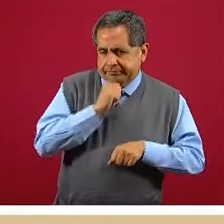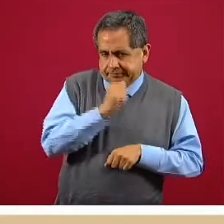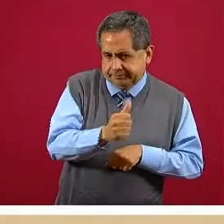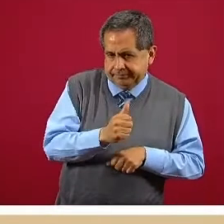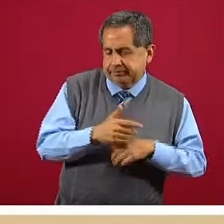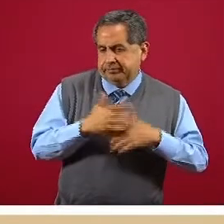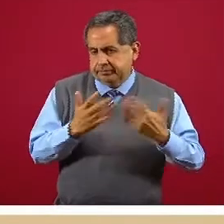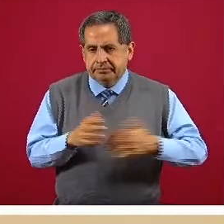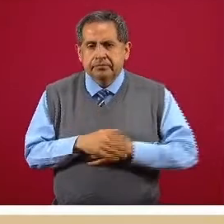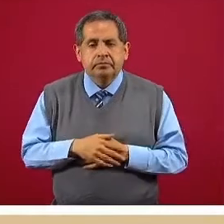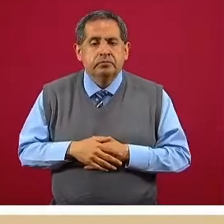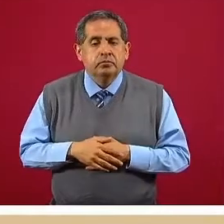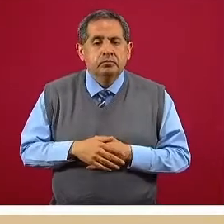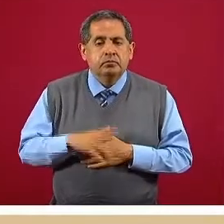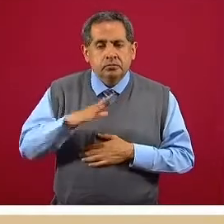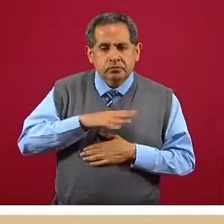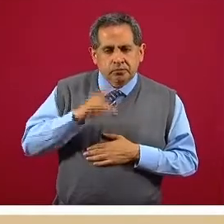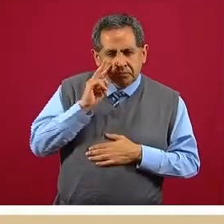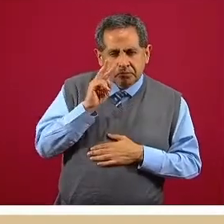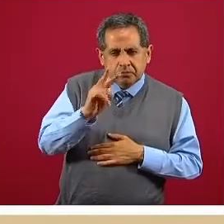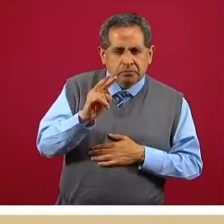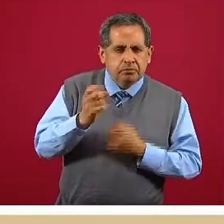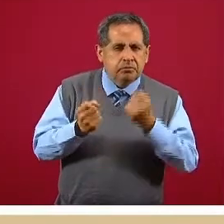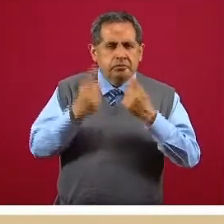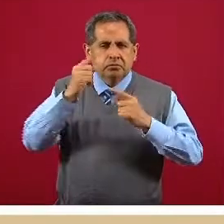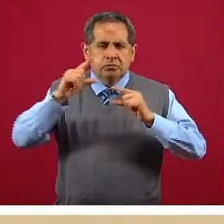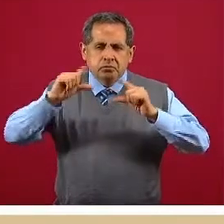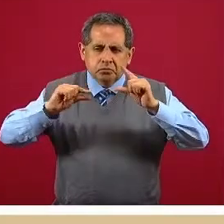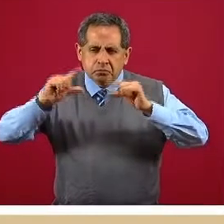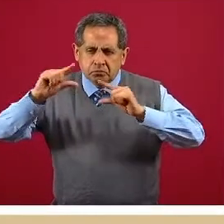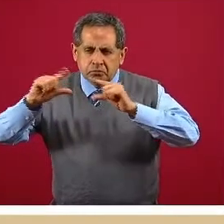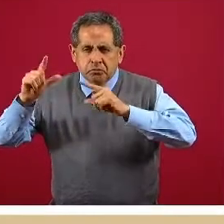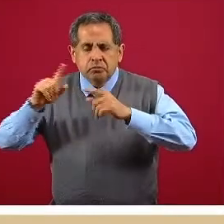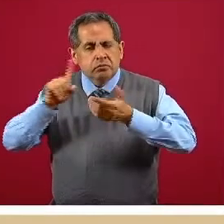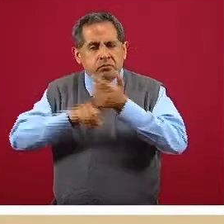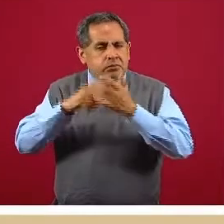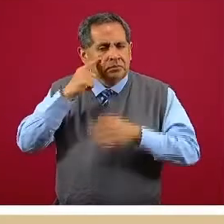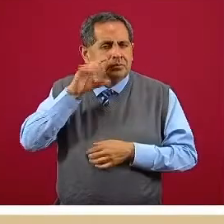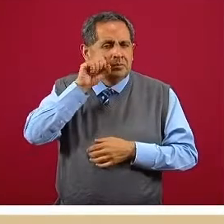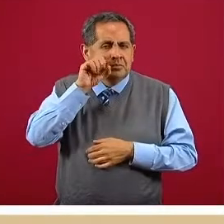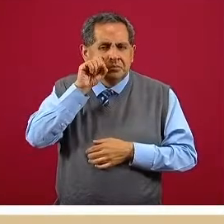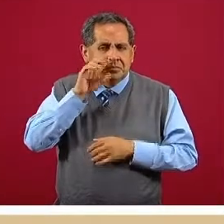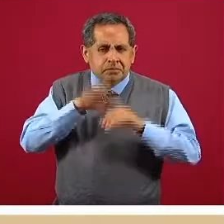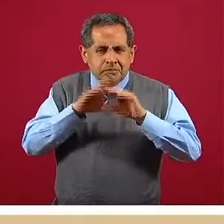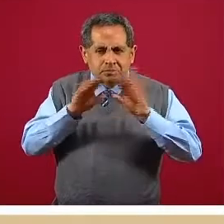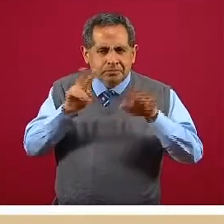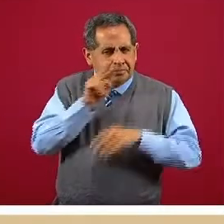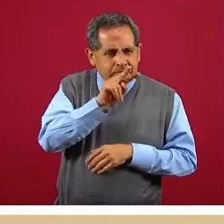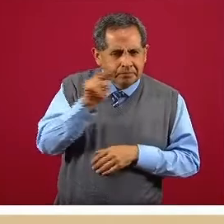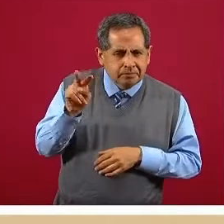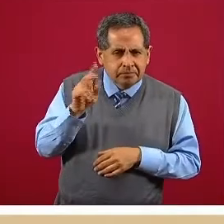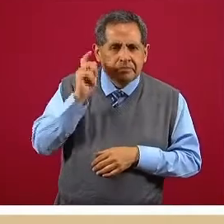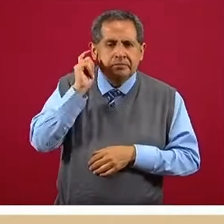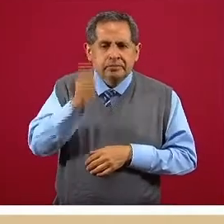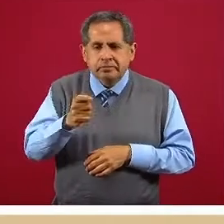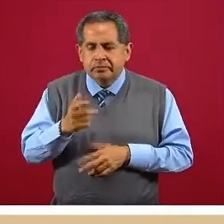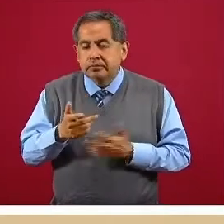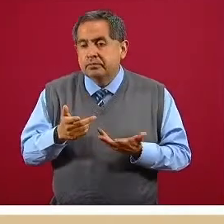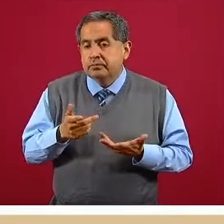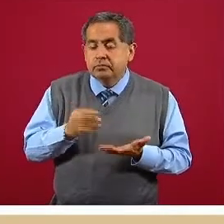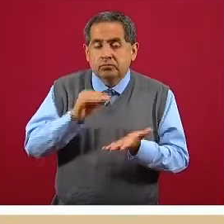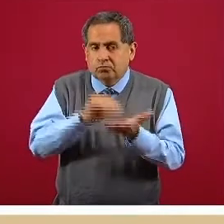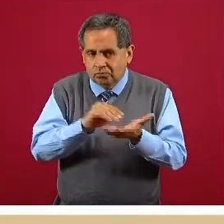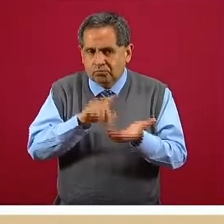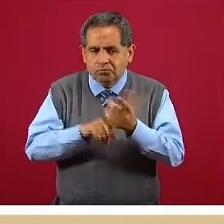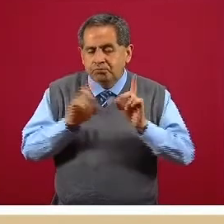también unas barras que tienen un tamaño más pequeño, en color naranja claro. Estas son precisamente las personas